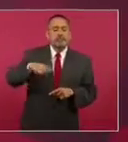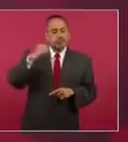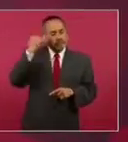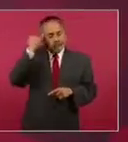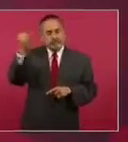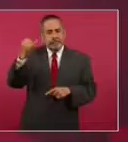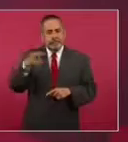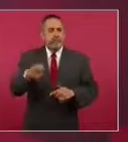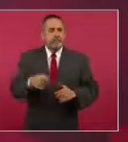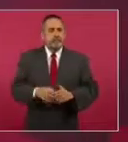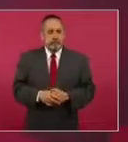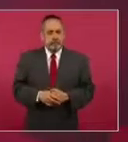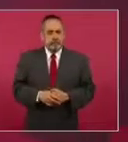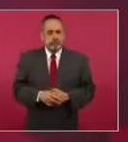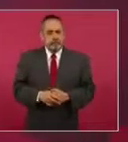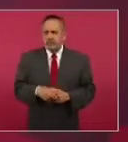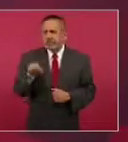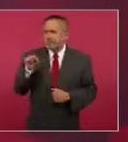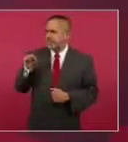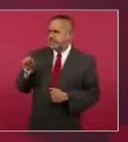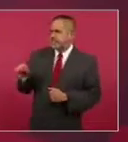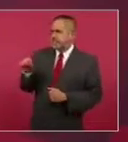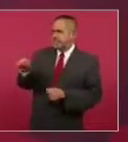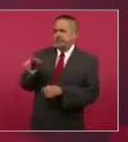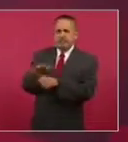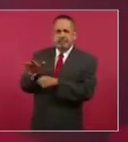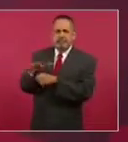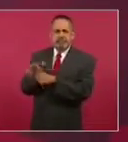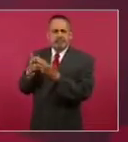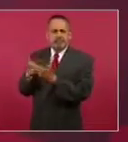que una de las instituciones,